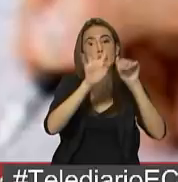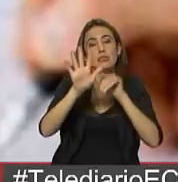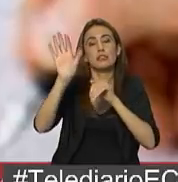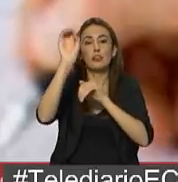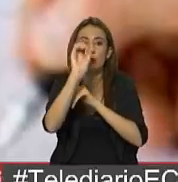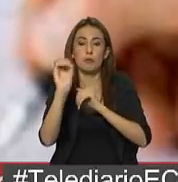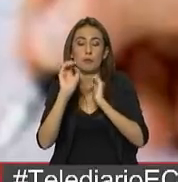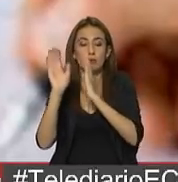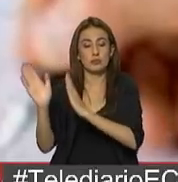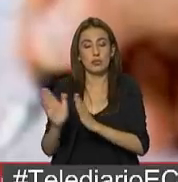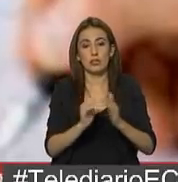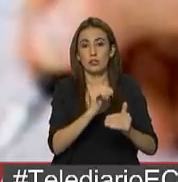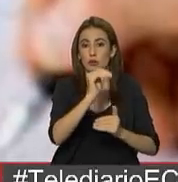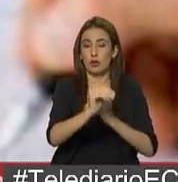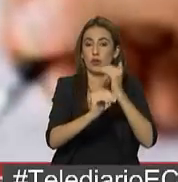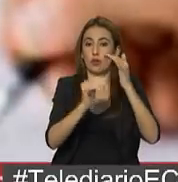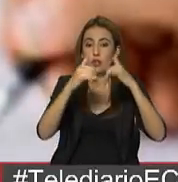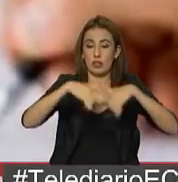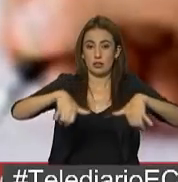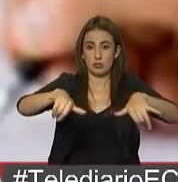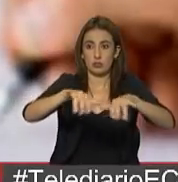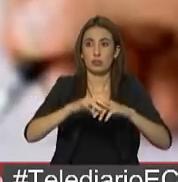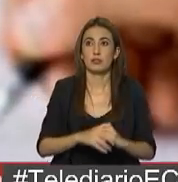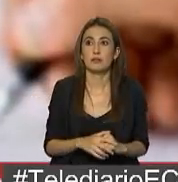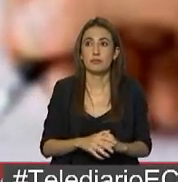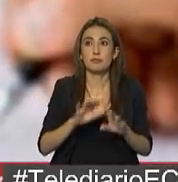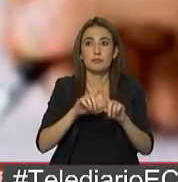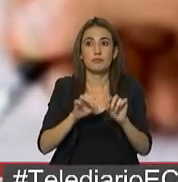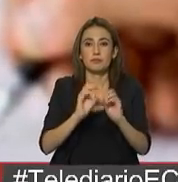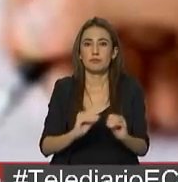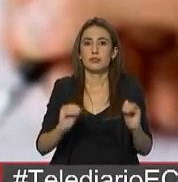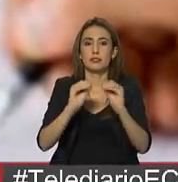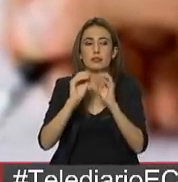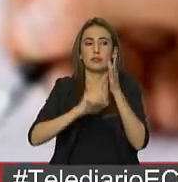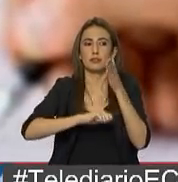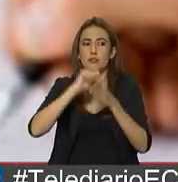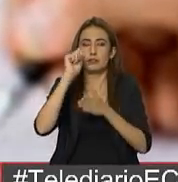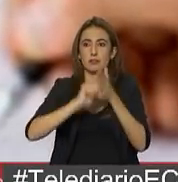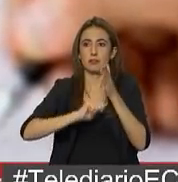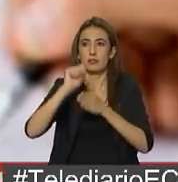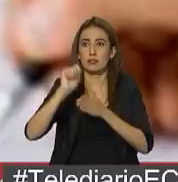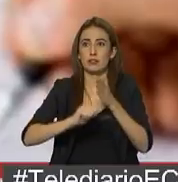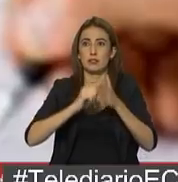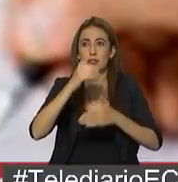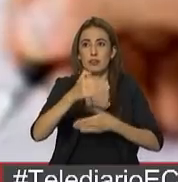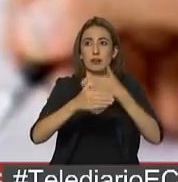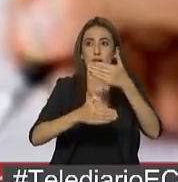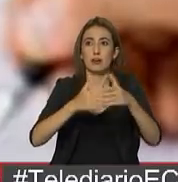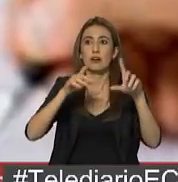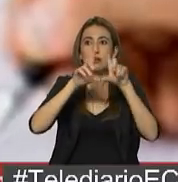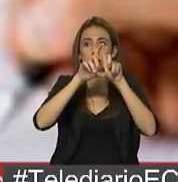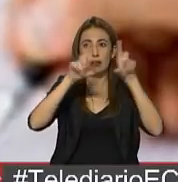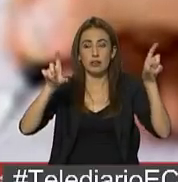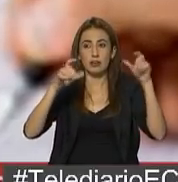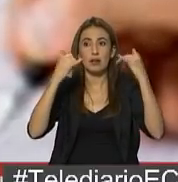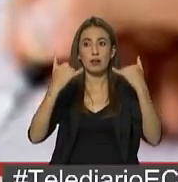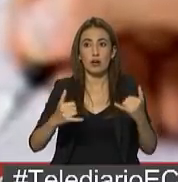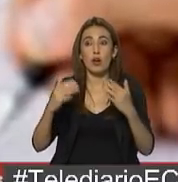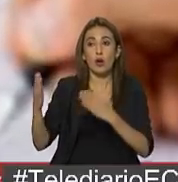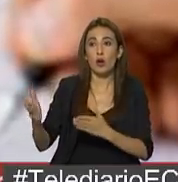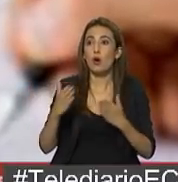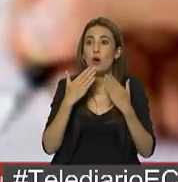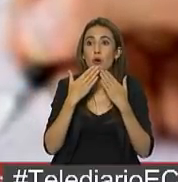Ingenieros del Ejército, 25%. Según la Contraloría, una vez que se suscribió el contrato con el consorcio Repavimentación